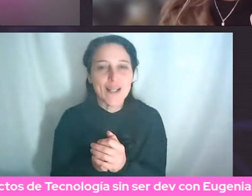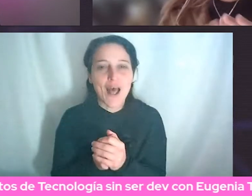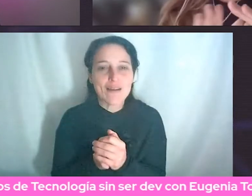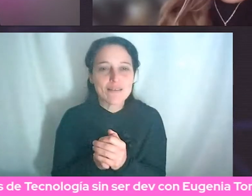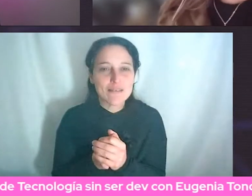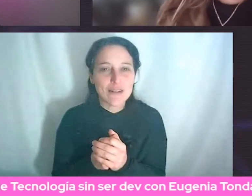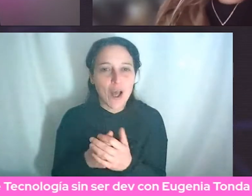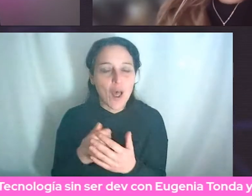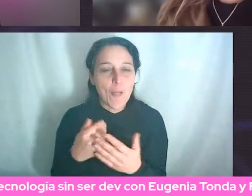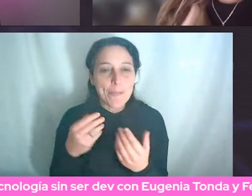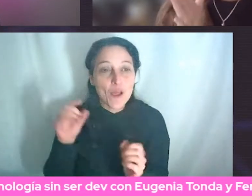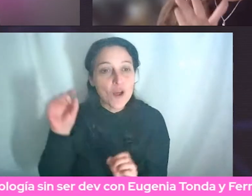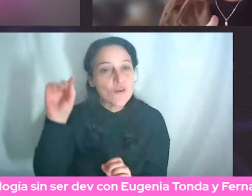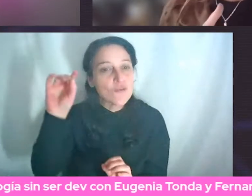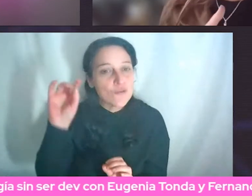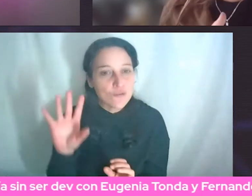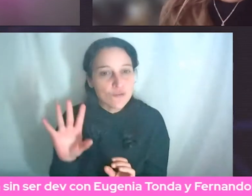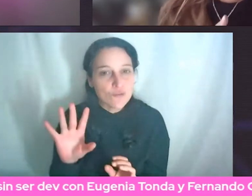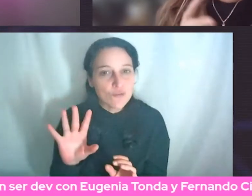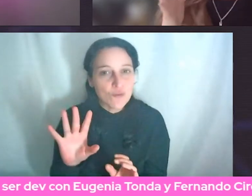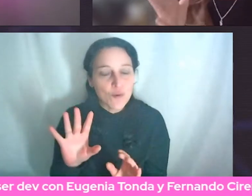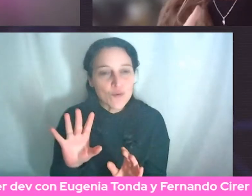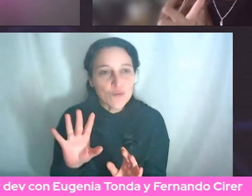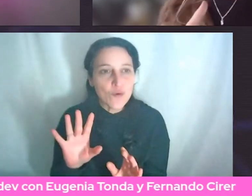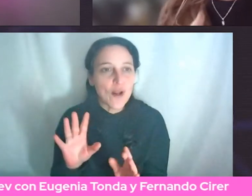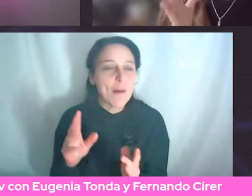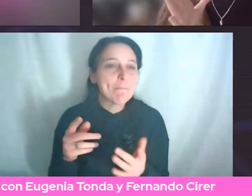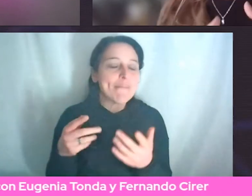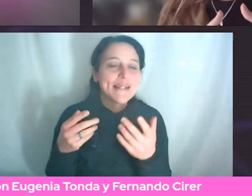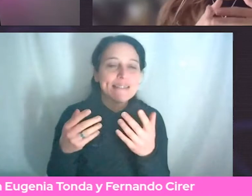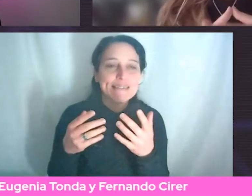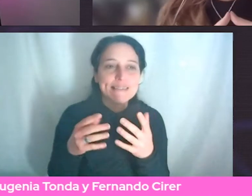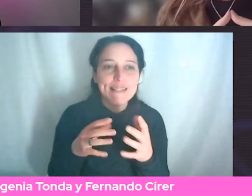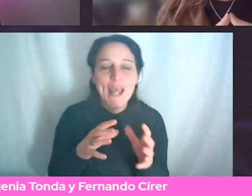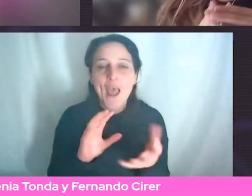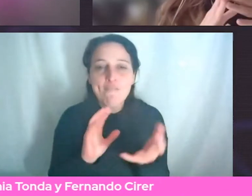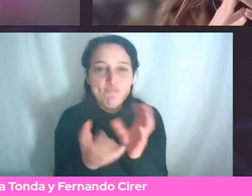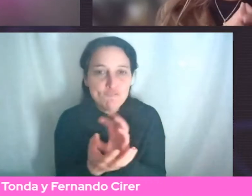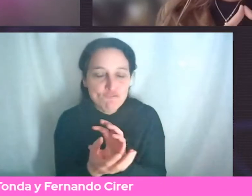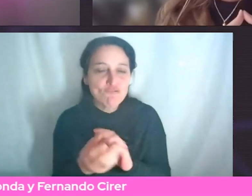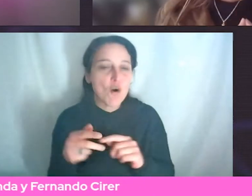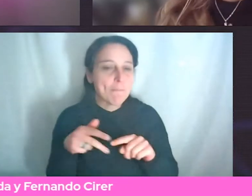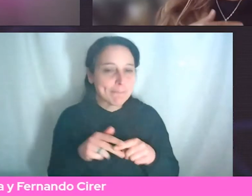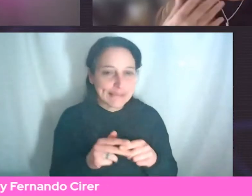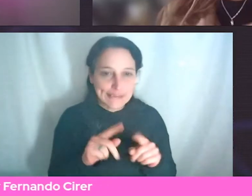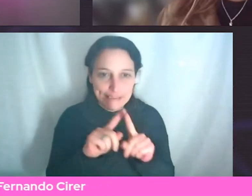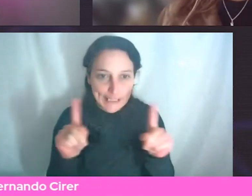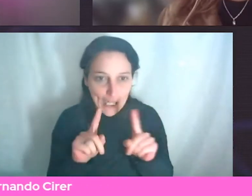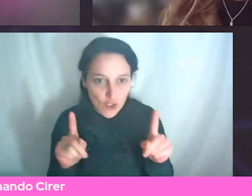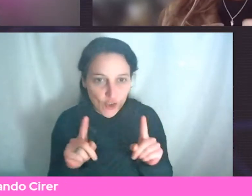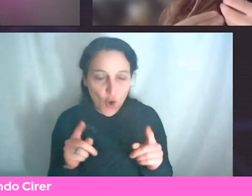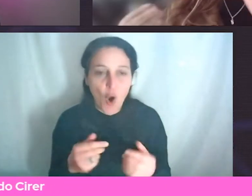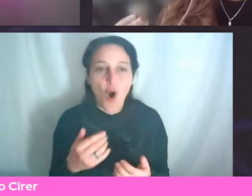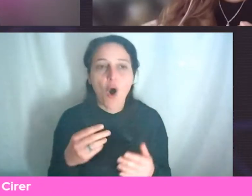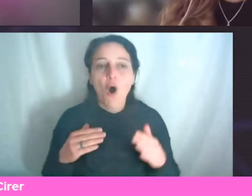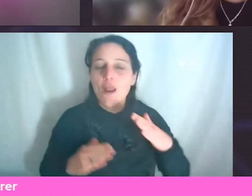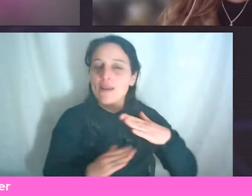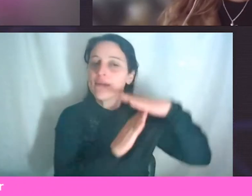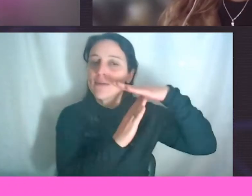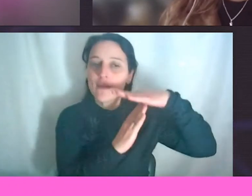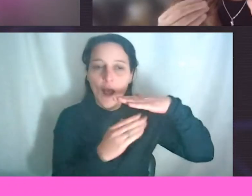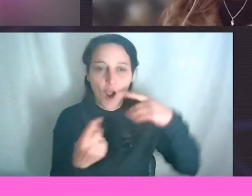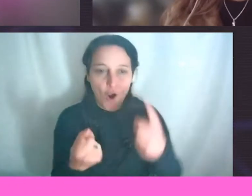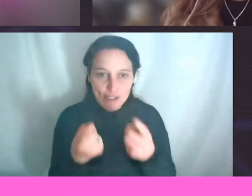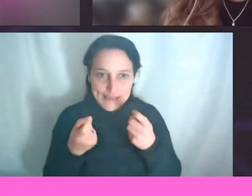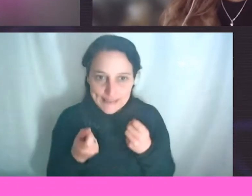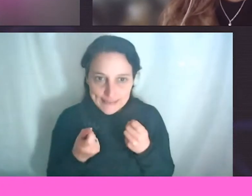es solamente necesaria la expertise técnica, ¿no? Hace falta habilidades blandas, hace falta liderazgo. Y por eso es que acompañamos la formación